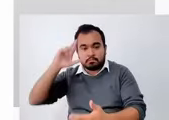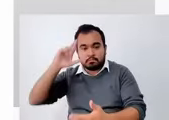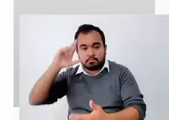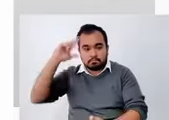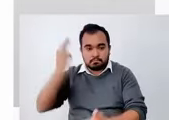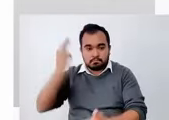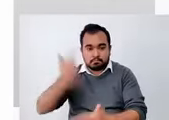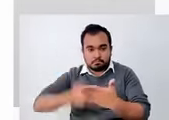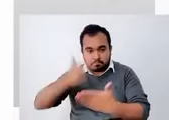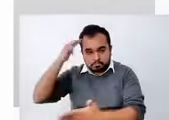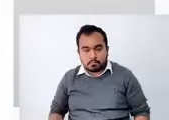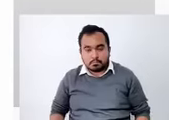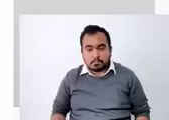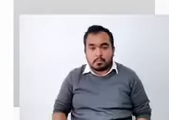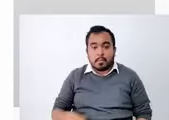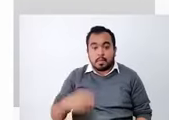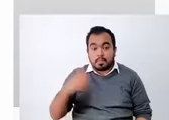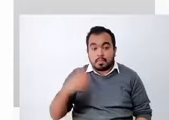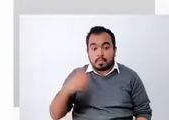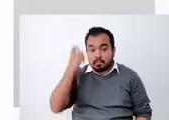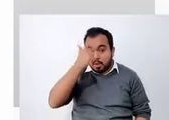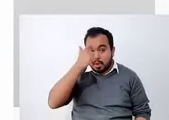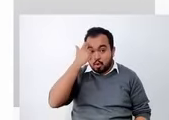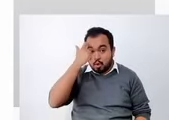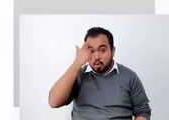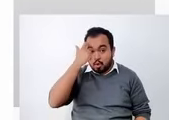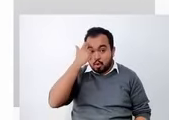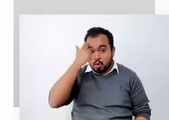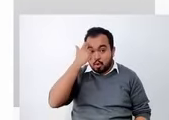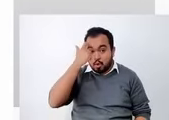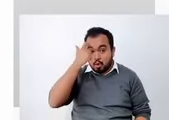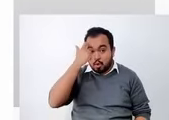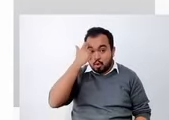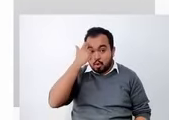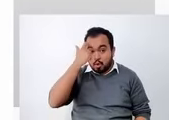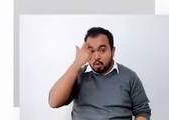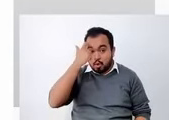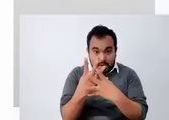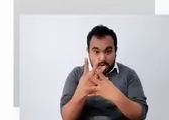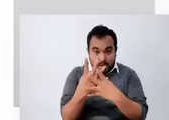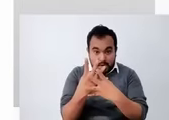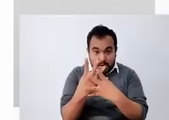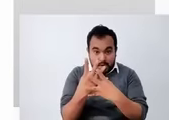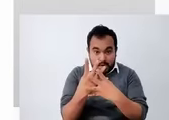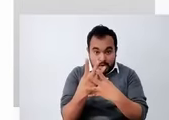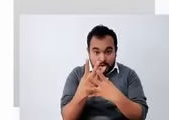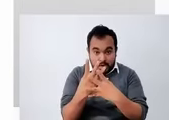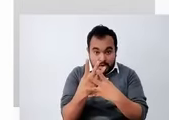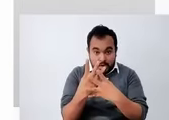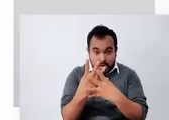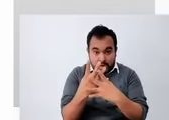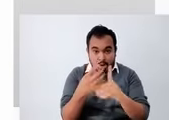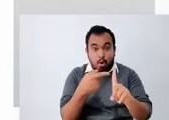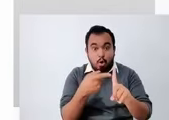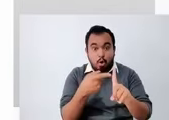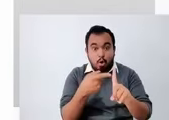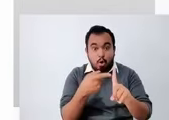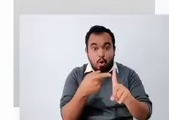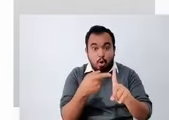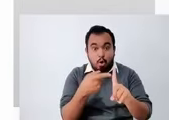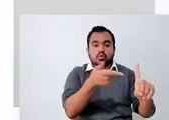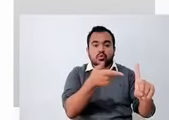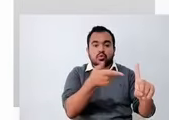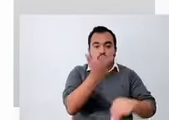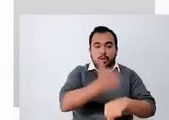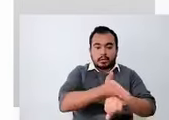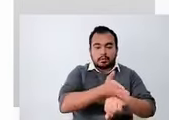La teoría penal empezaba diciendo que el merecimiento es un criterio que no se debe atender porque es excesivamente vago. Es tan vago eso de la